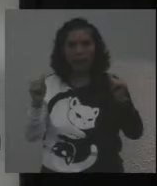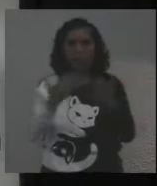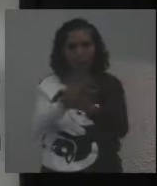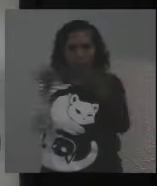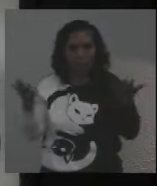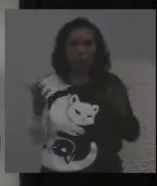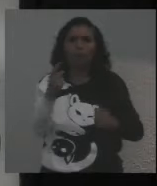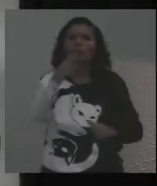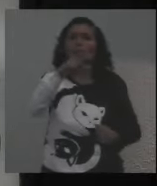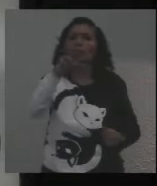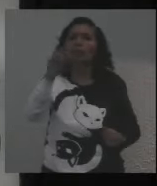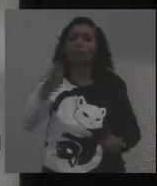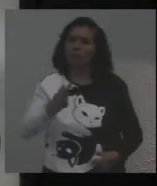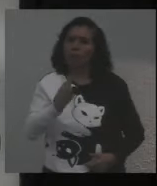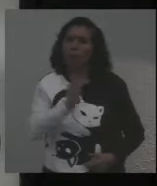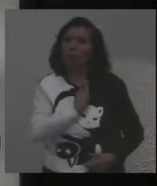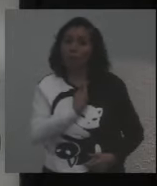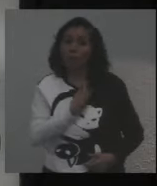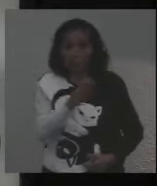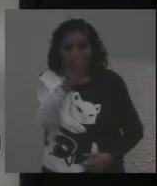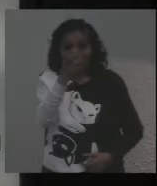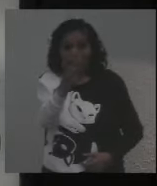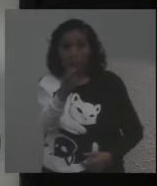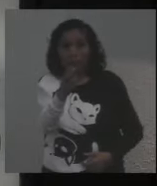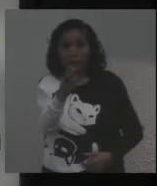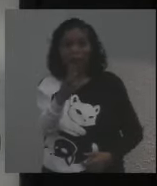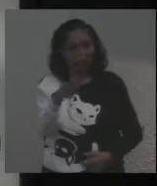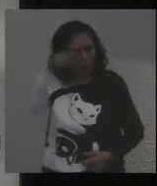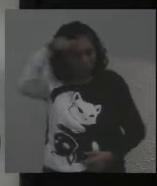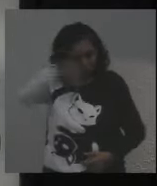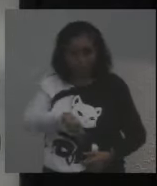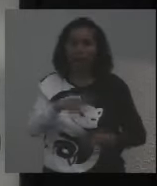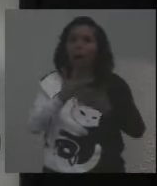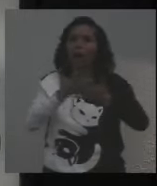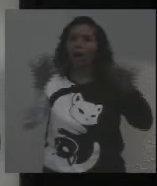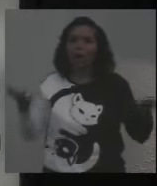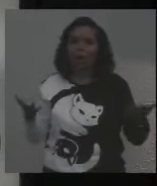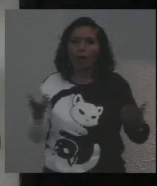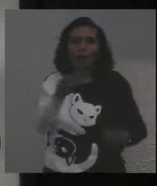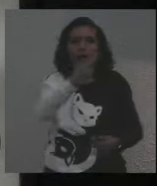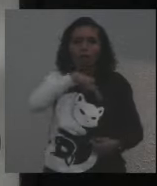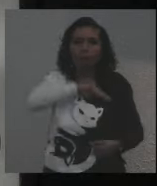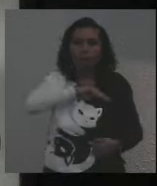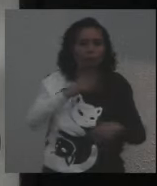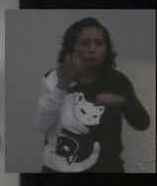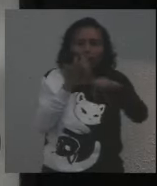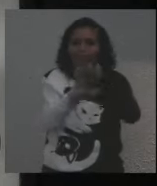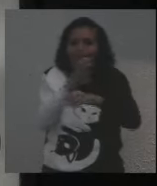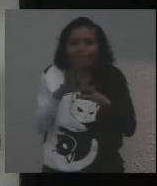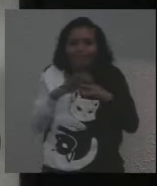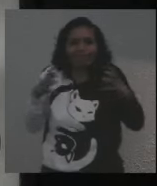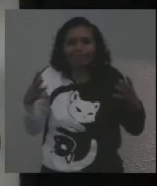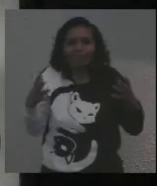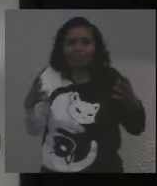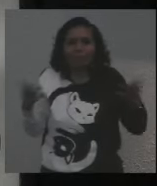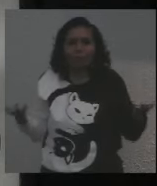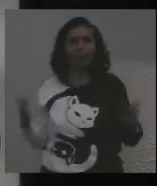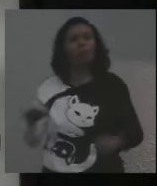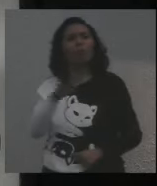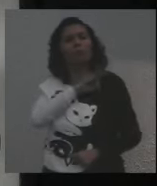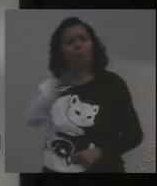como quintanarroenses este este es el momento somos un gran estado tenemos todo para